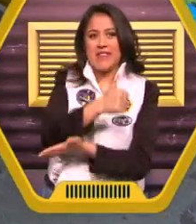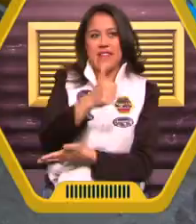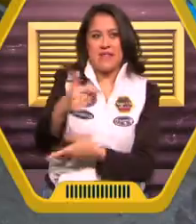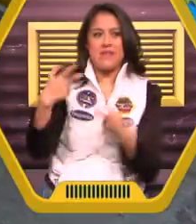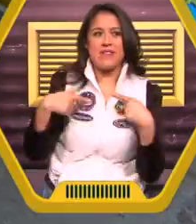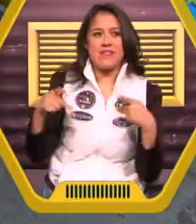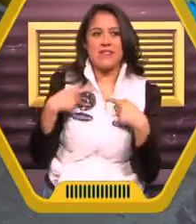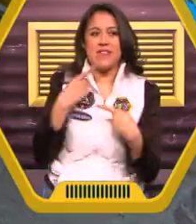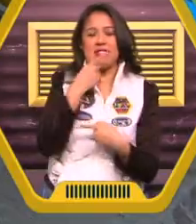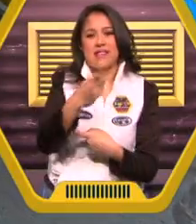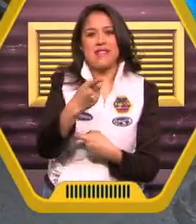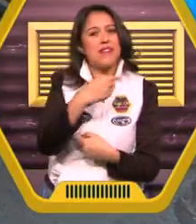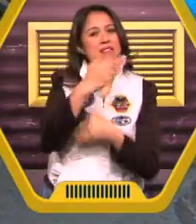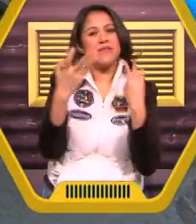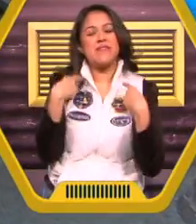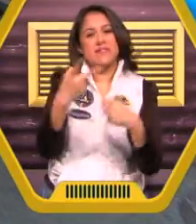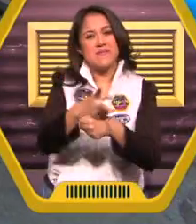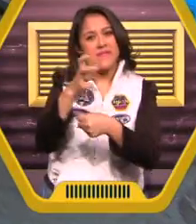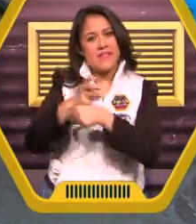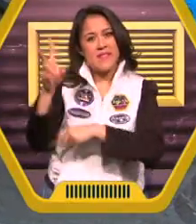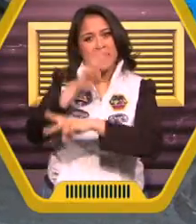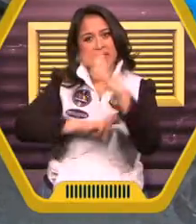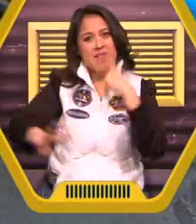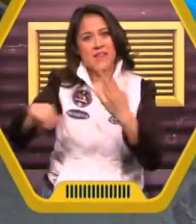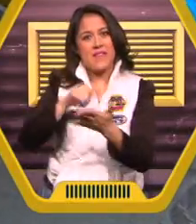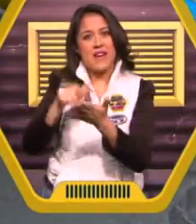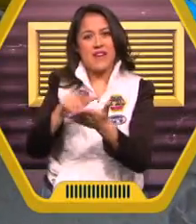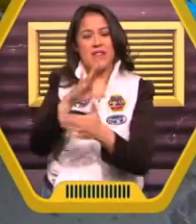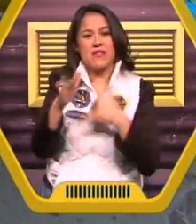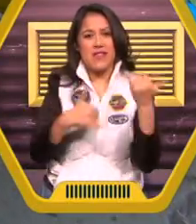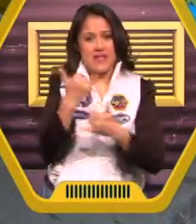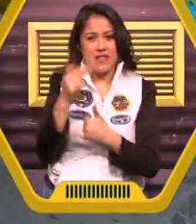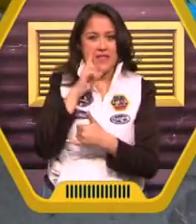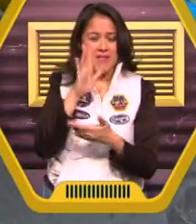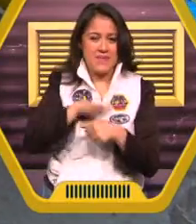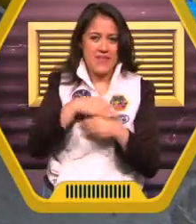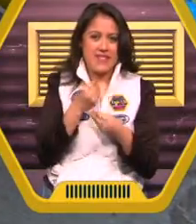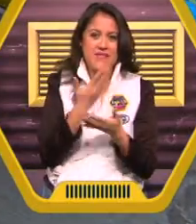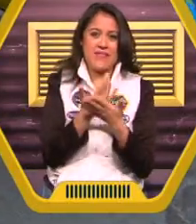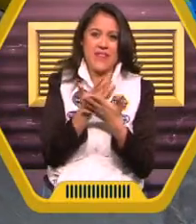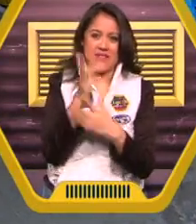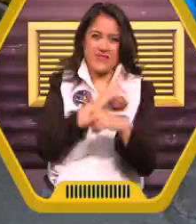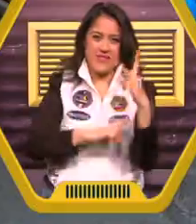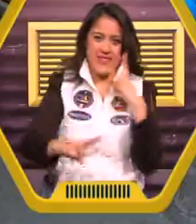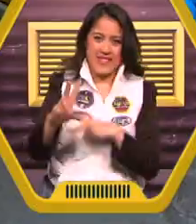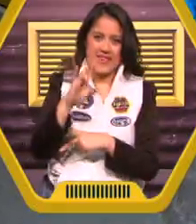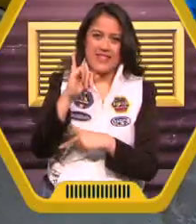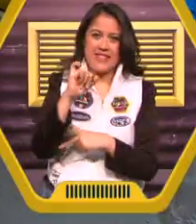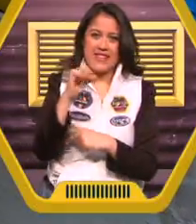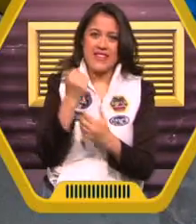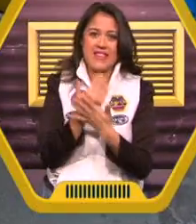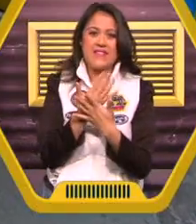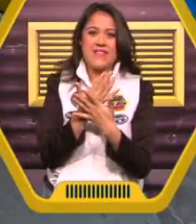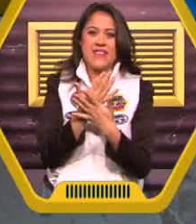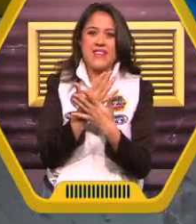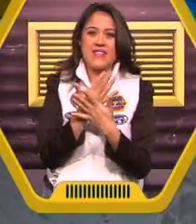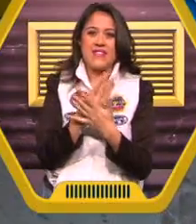ustedes y a toda la gente, invitarlos a que vengan al contenedor a traer más juguetes. ¿Los estamos esperando o no? ¡Sí! ¡Sí!